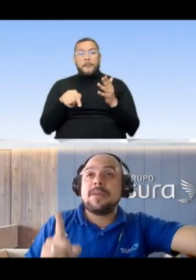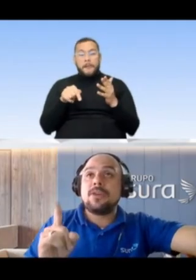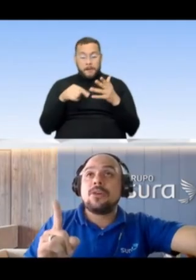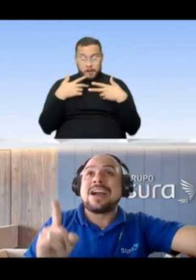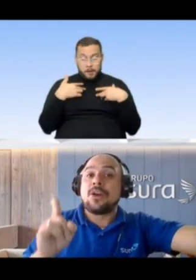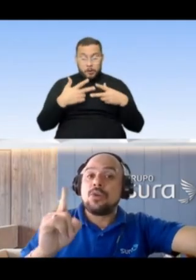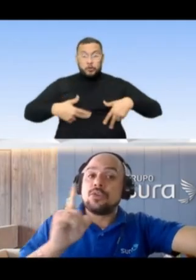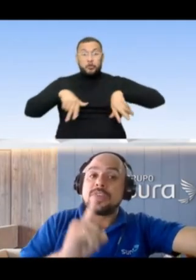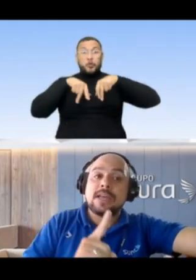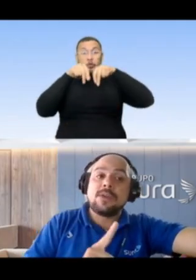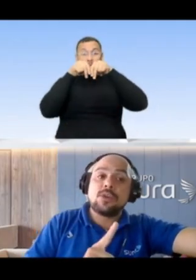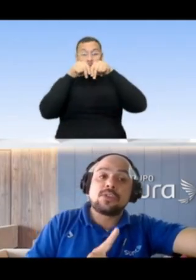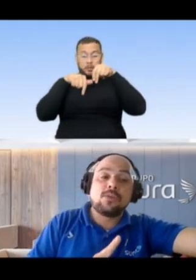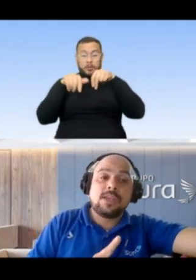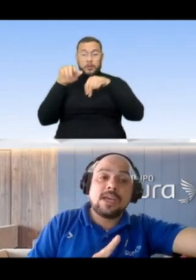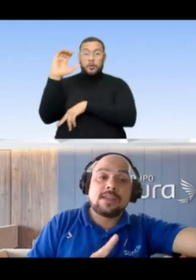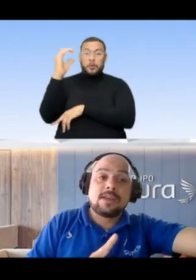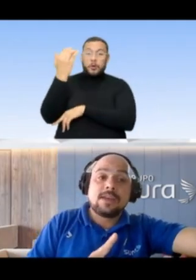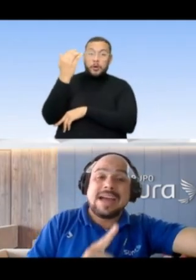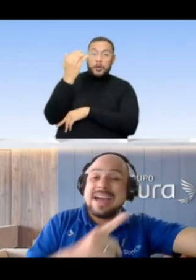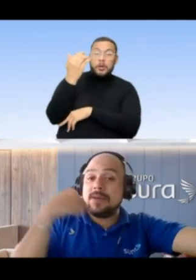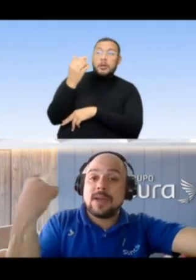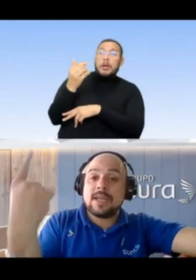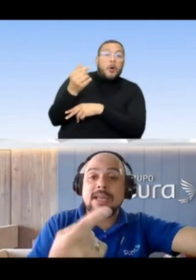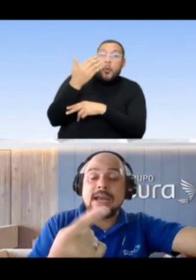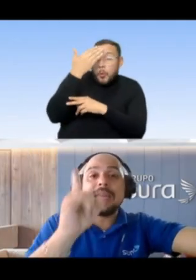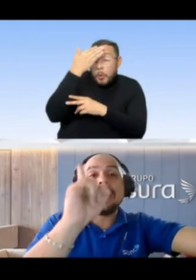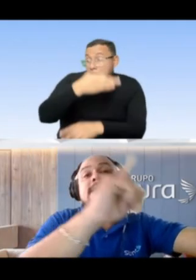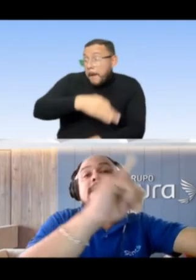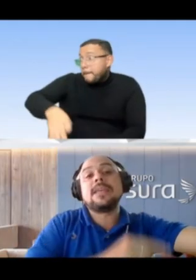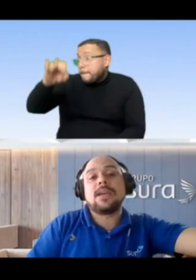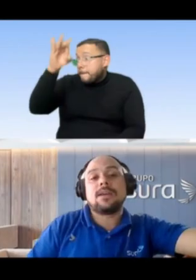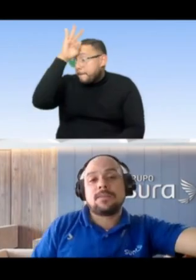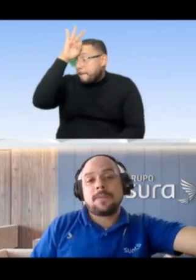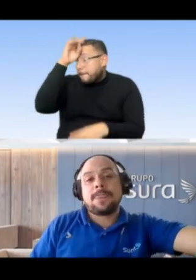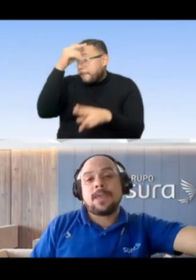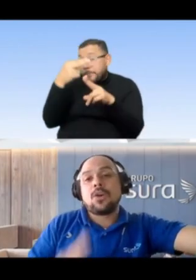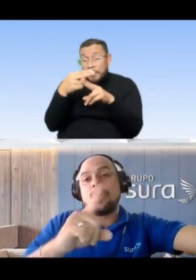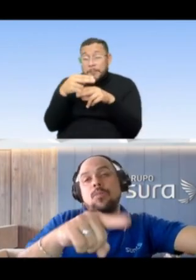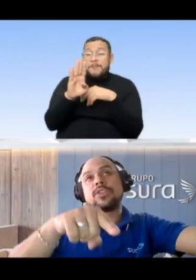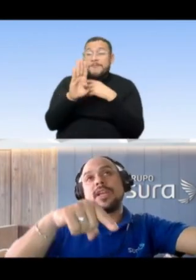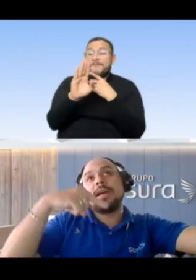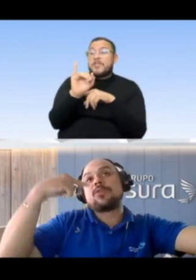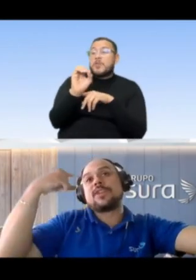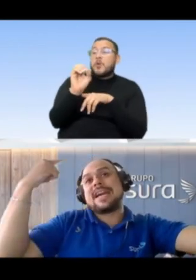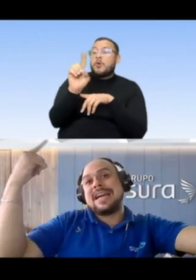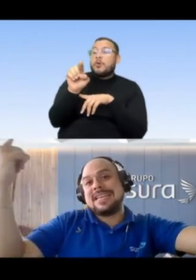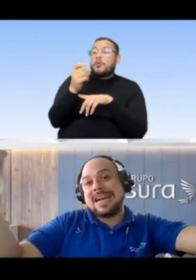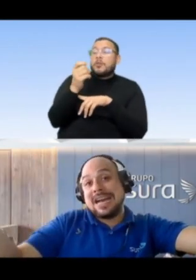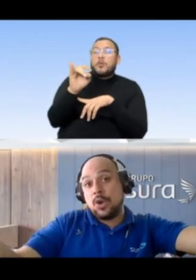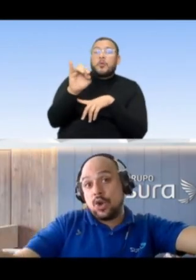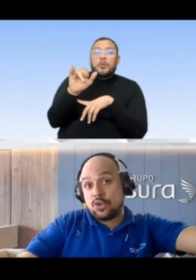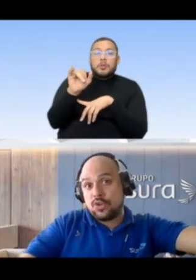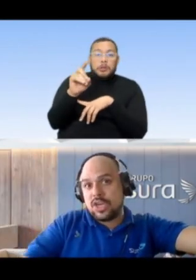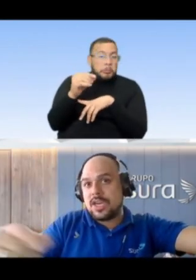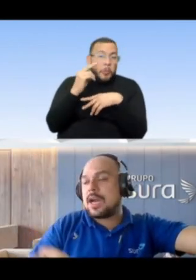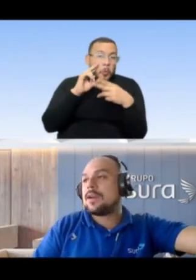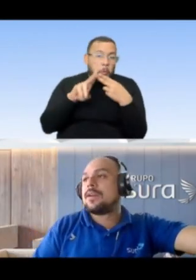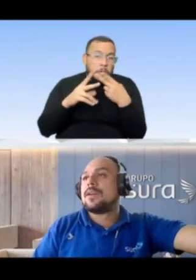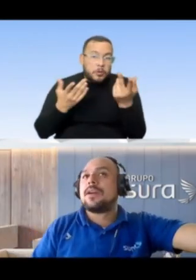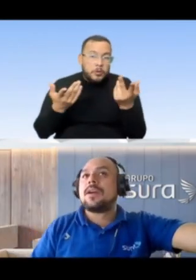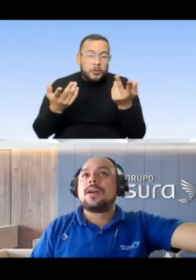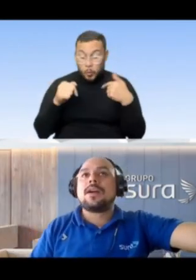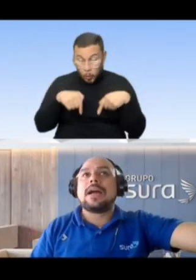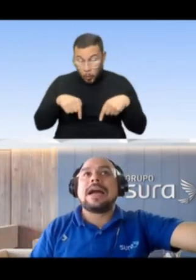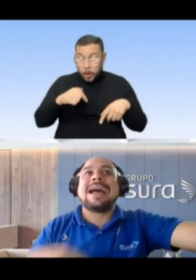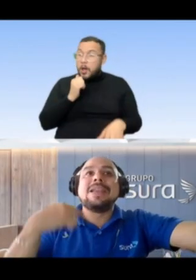sociedad vino a conocer la bioseguridad a nivel general ese día. Cómo salíamos a la calle al otro